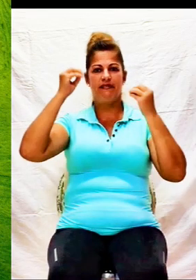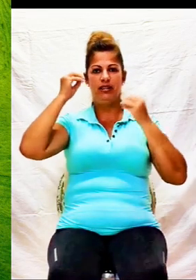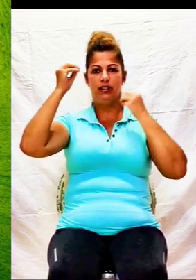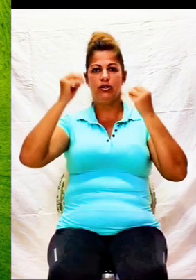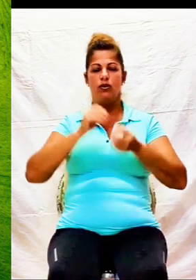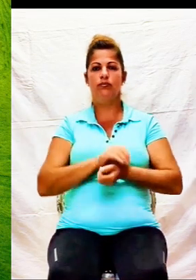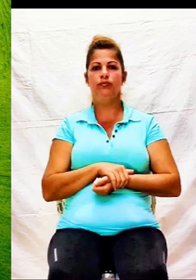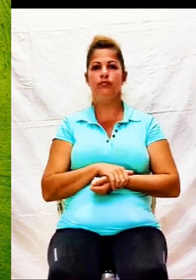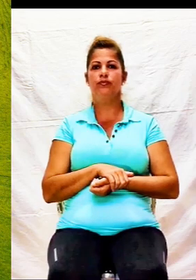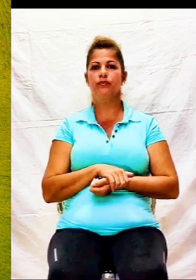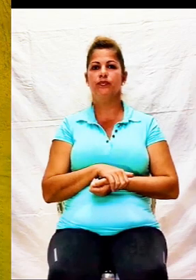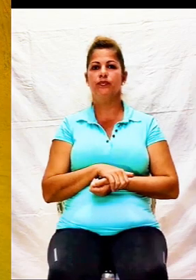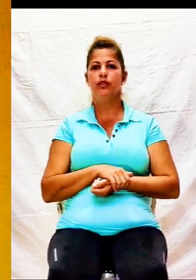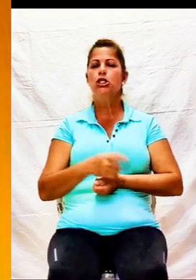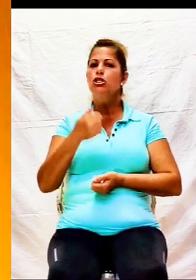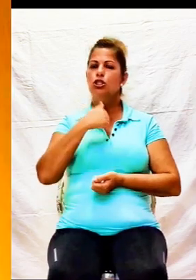Reflexión.